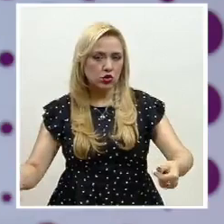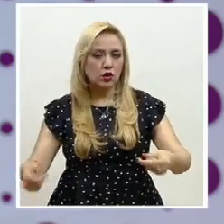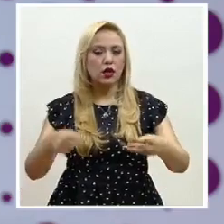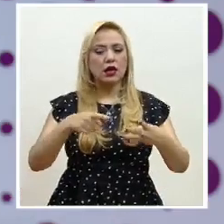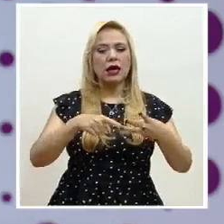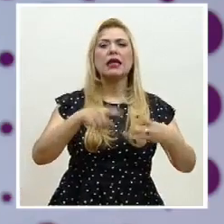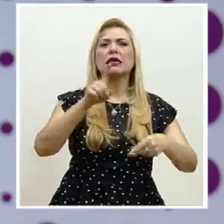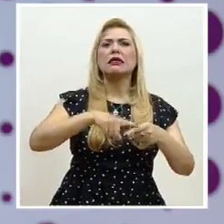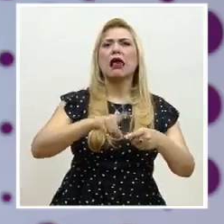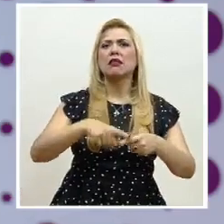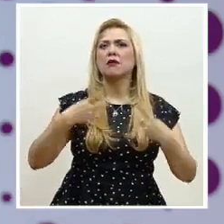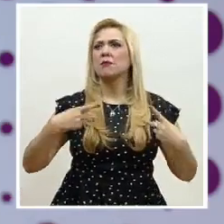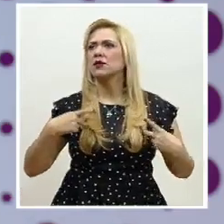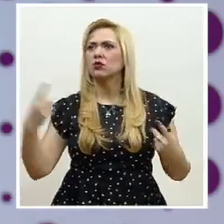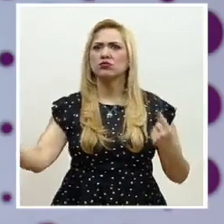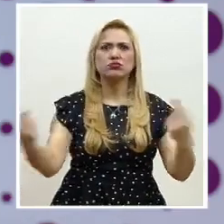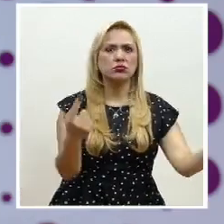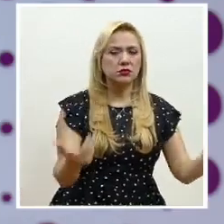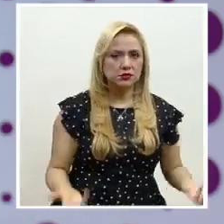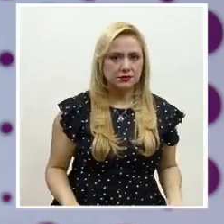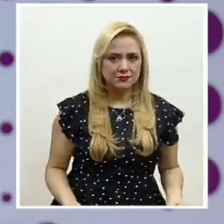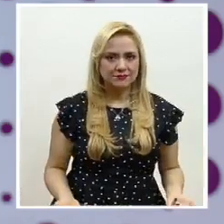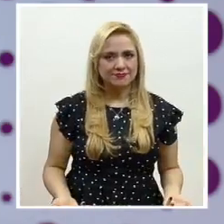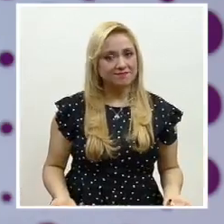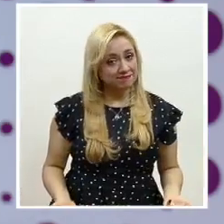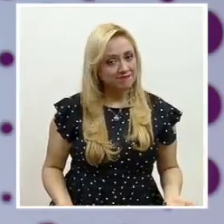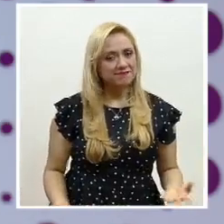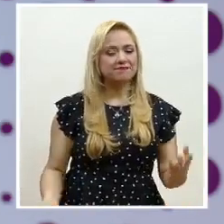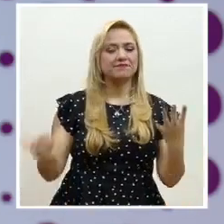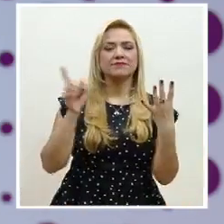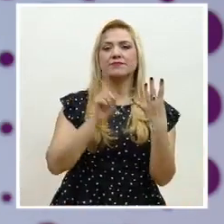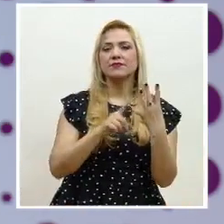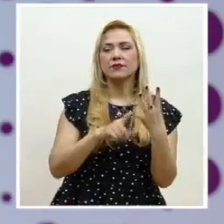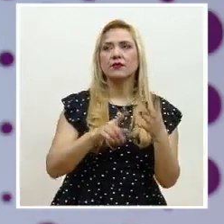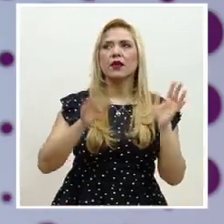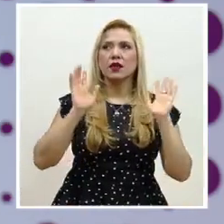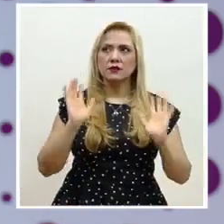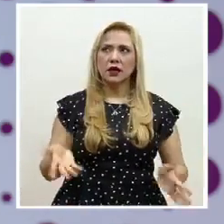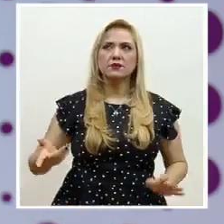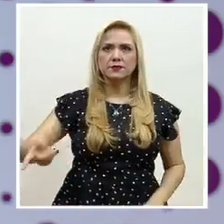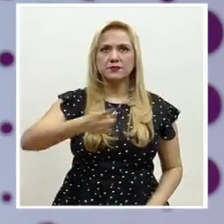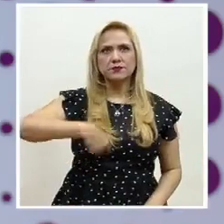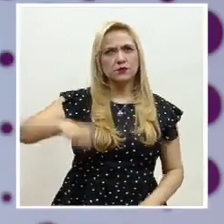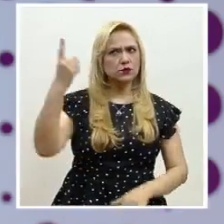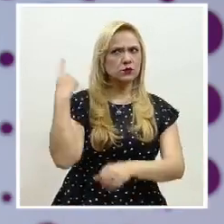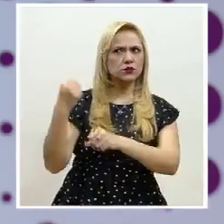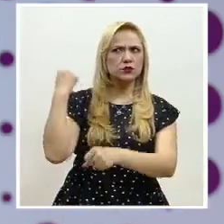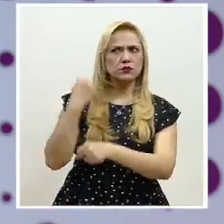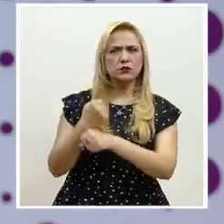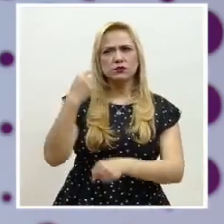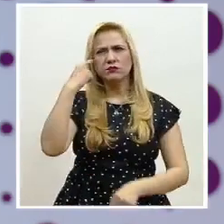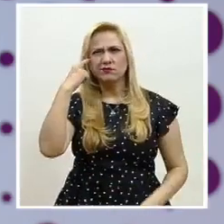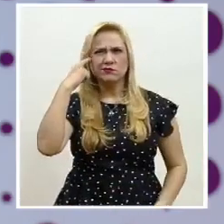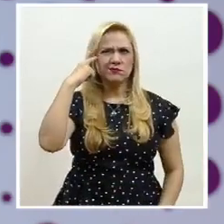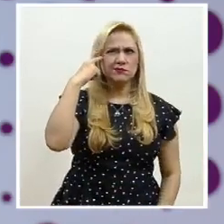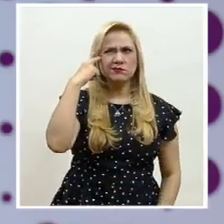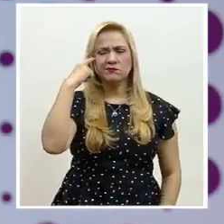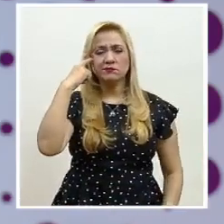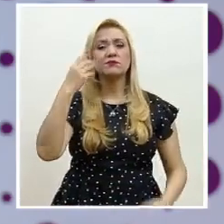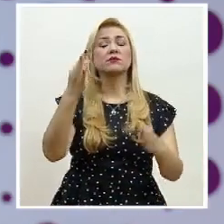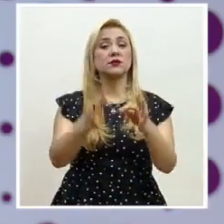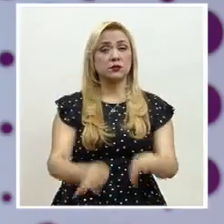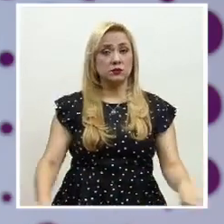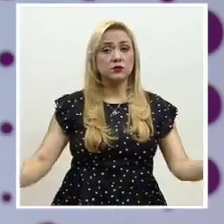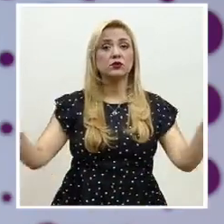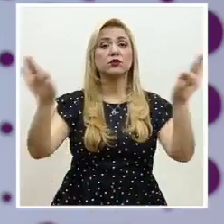redacción. Cuarto punto, ya desde el año pasado se buscó, y es un esfuerzo